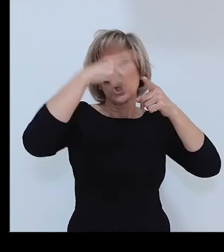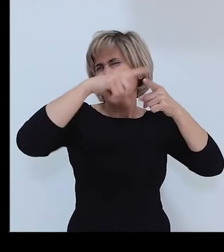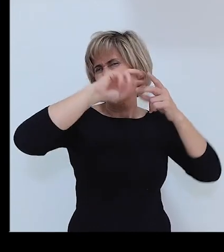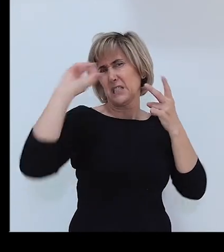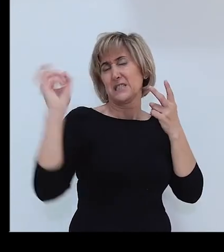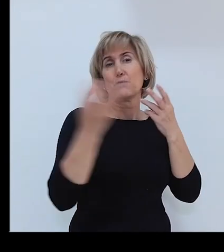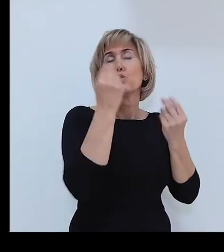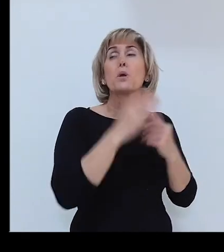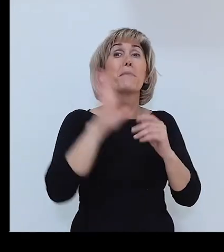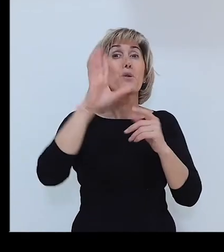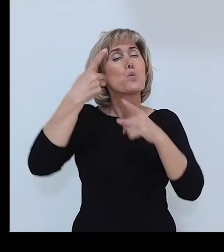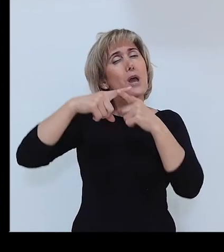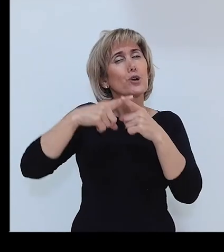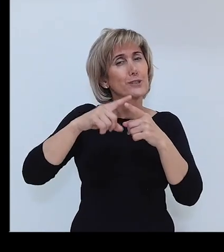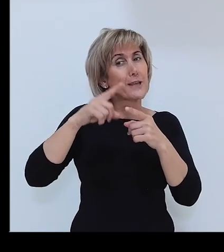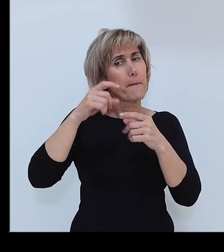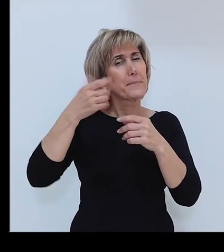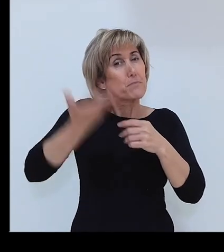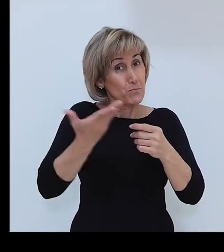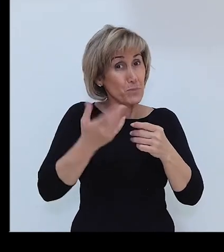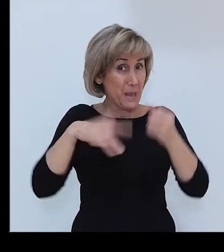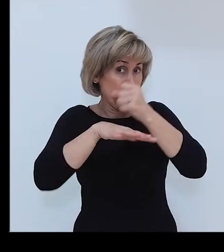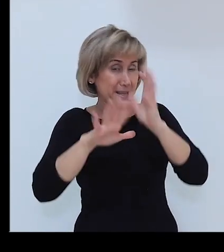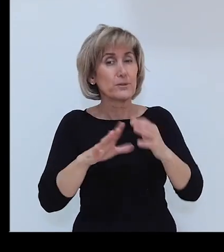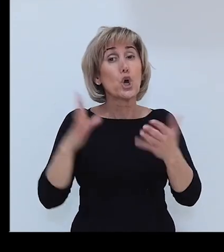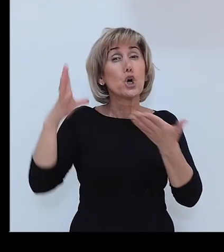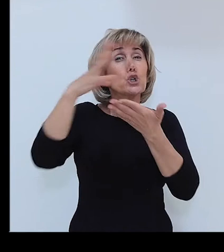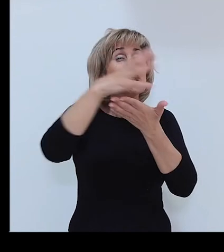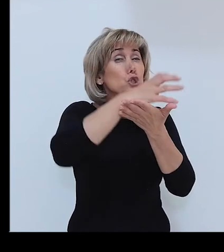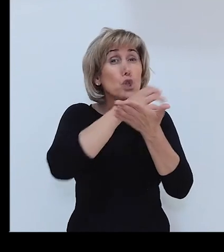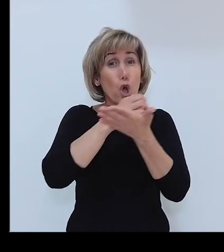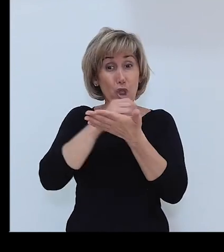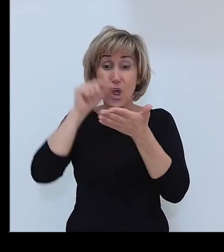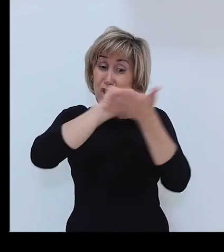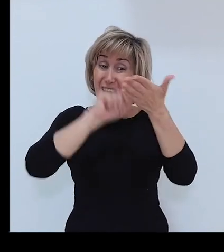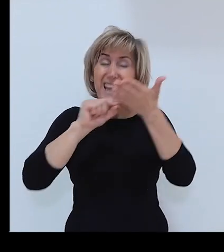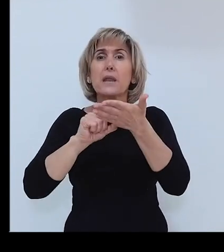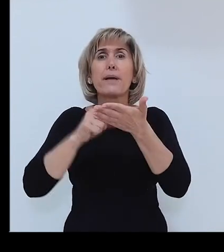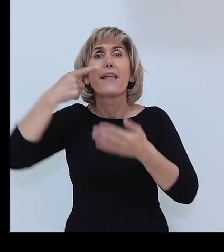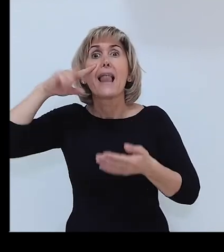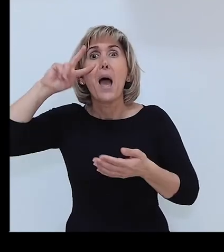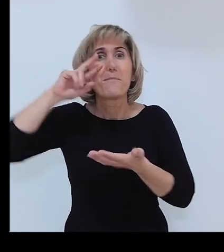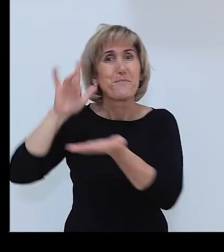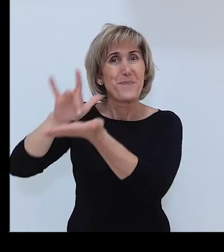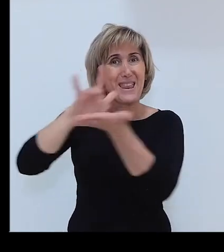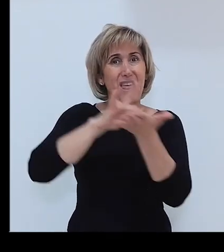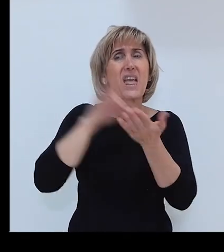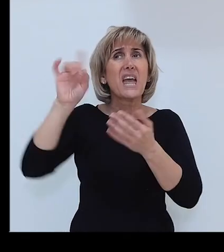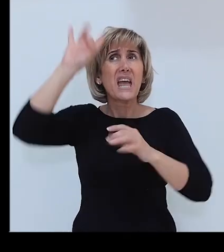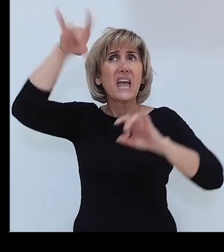su obra es muy extensa. Pero ella partió de una premisa básica y es que todas las ideas proceden de la